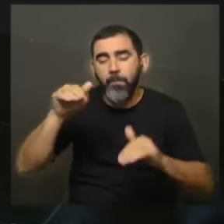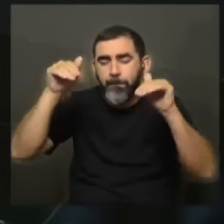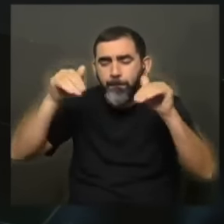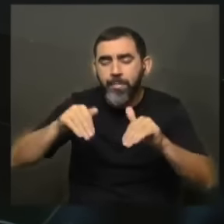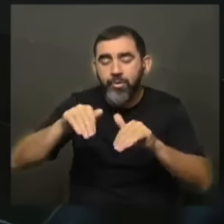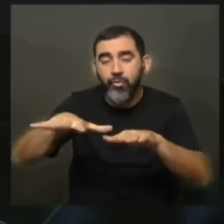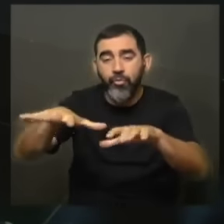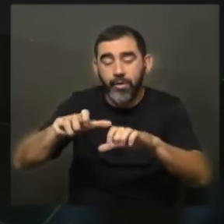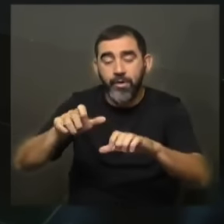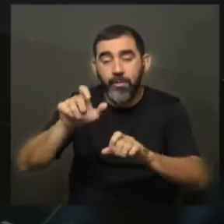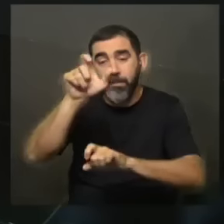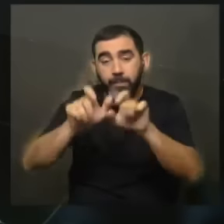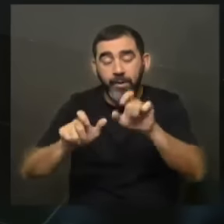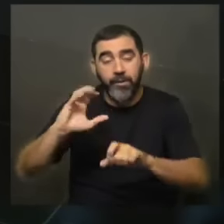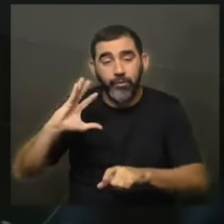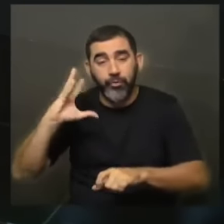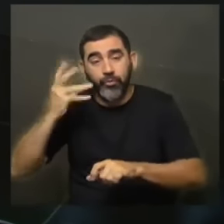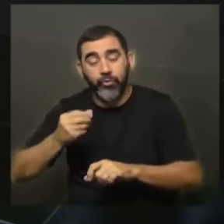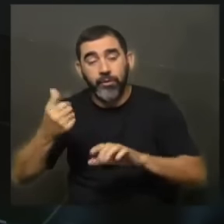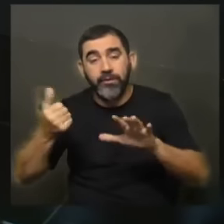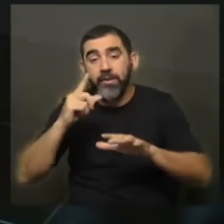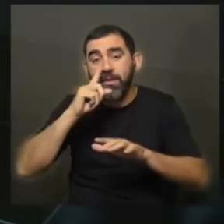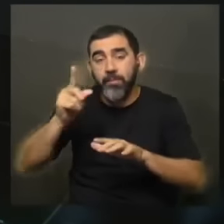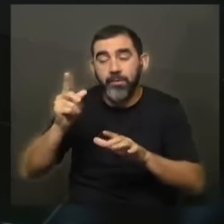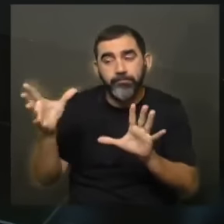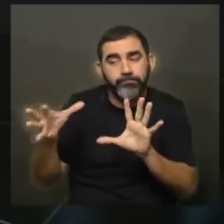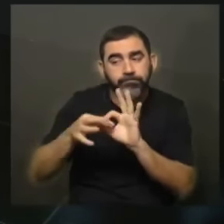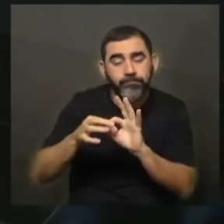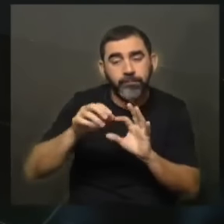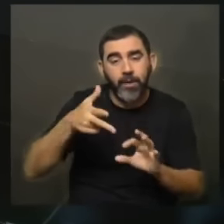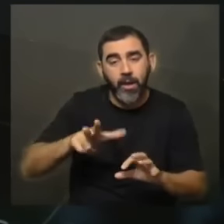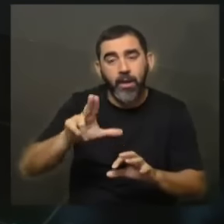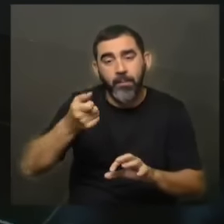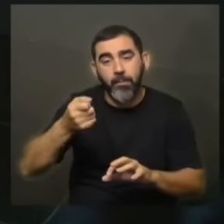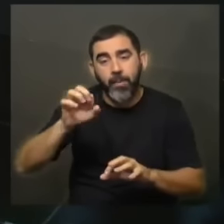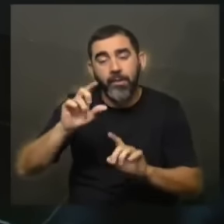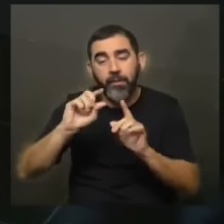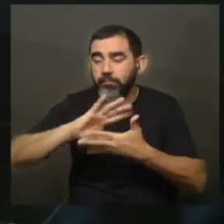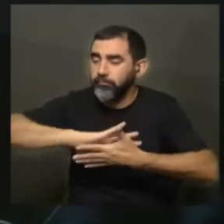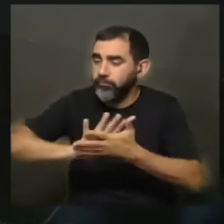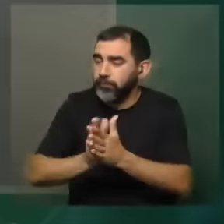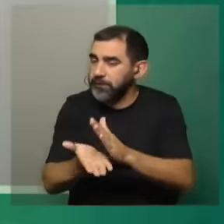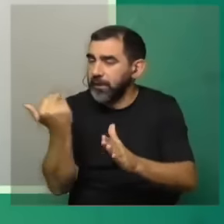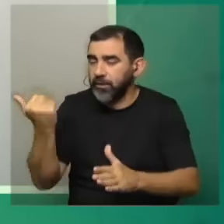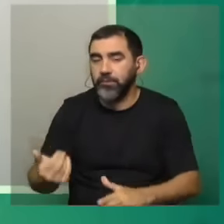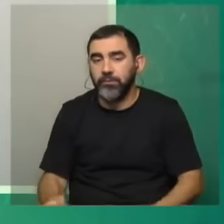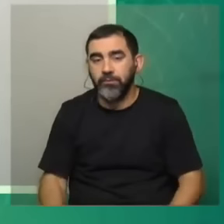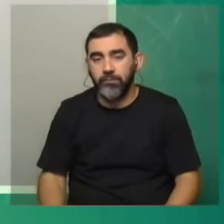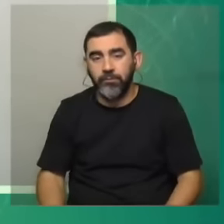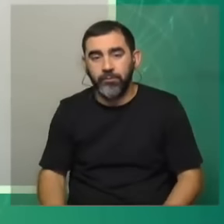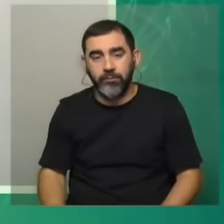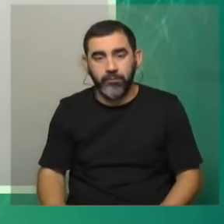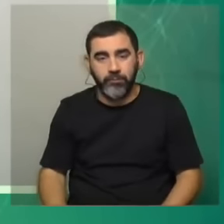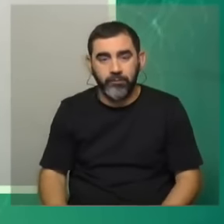que viven en ese territorio palestino unas 60,000 estarían vinculadas con jamás y hay que erradicarlas del poder